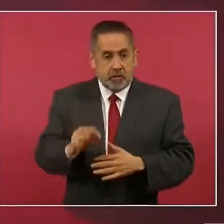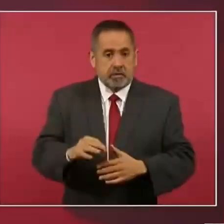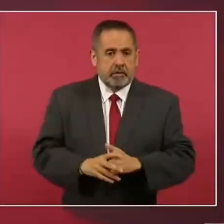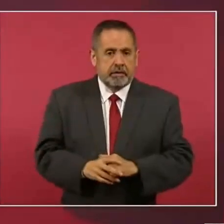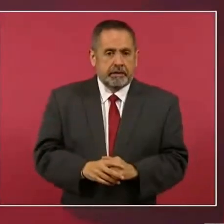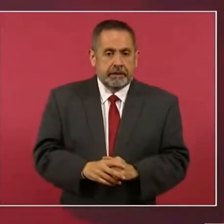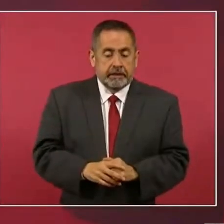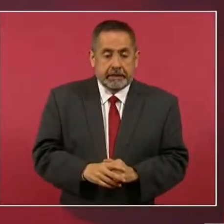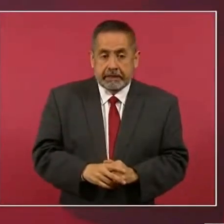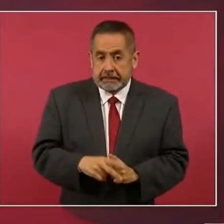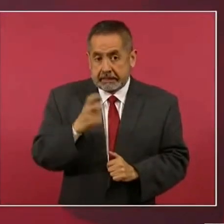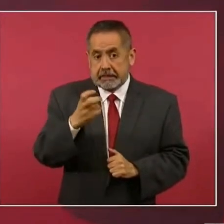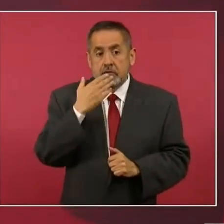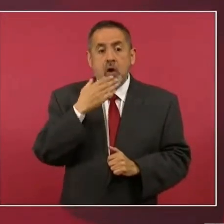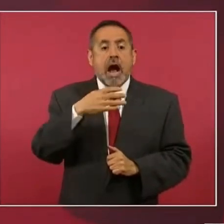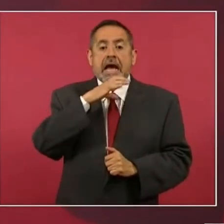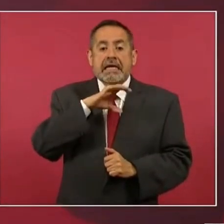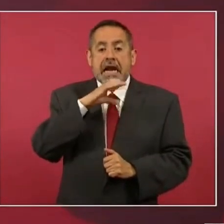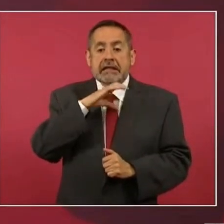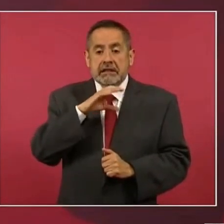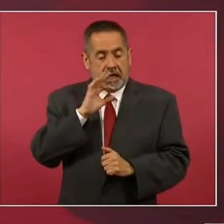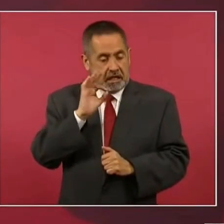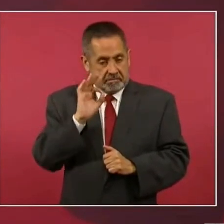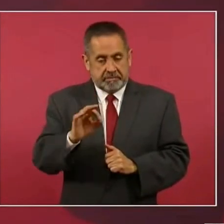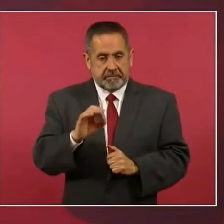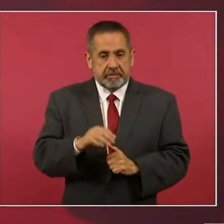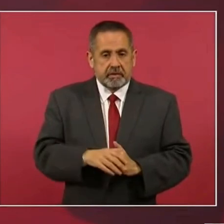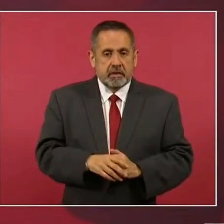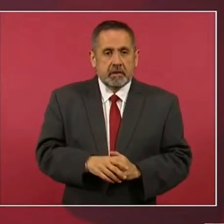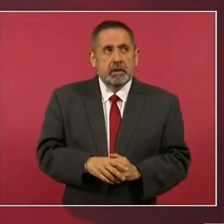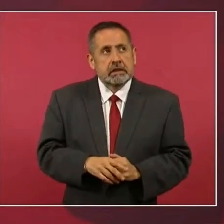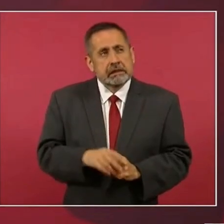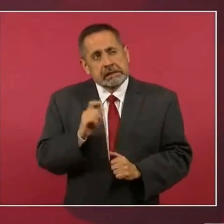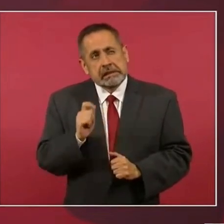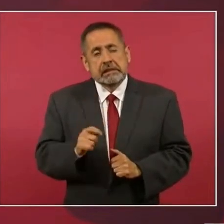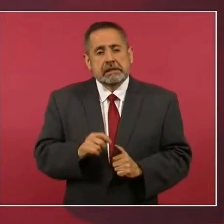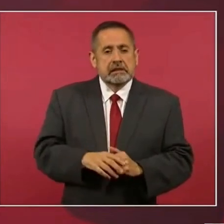Eso fue Carranza. En sentido estricto,